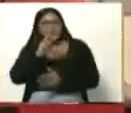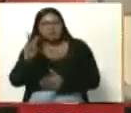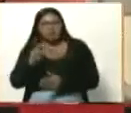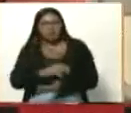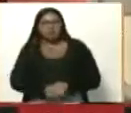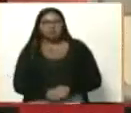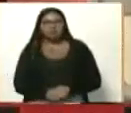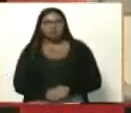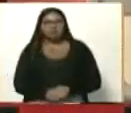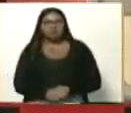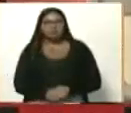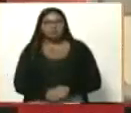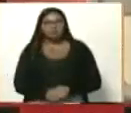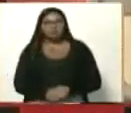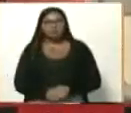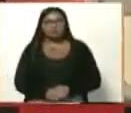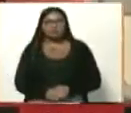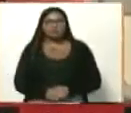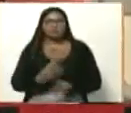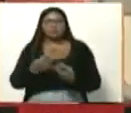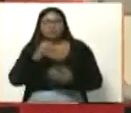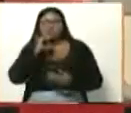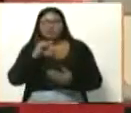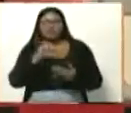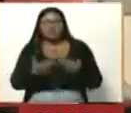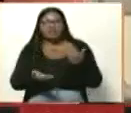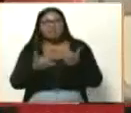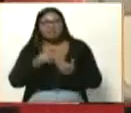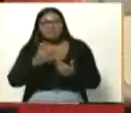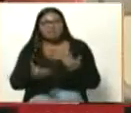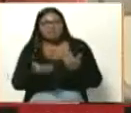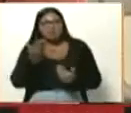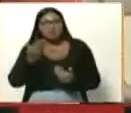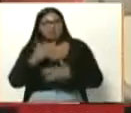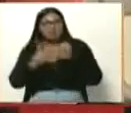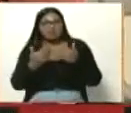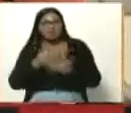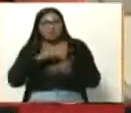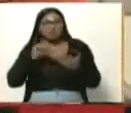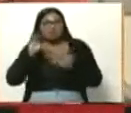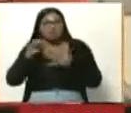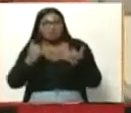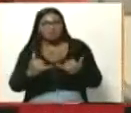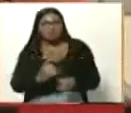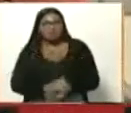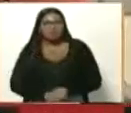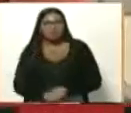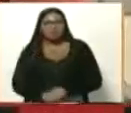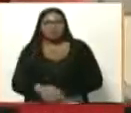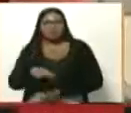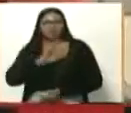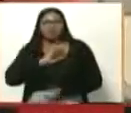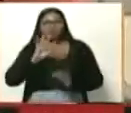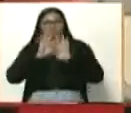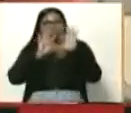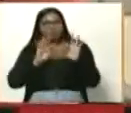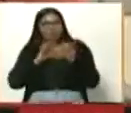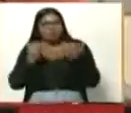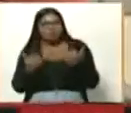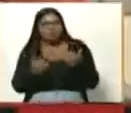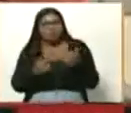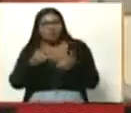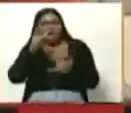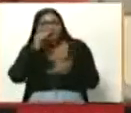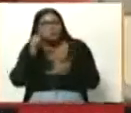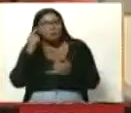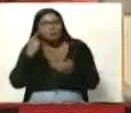2022 con un importante número de artesanos registrados en el país, porque aprendimos también a través de las vías digitales llegar hasta